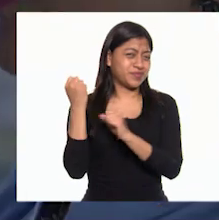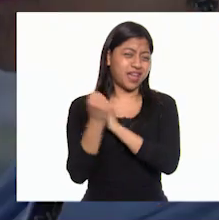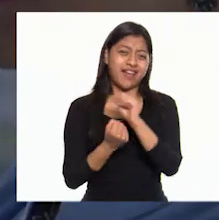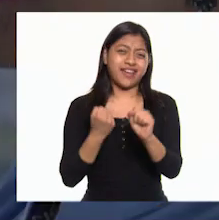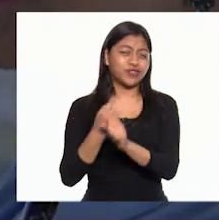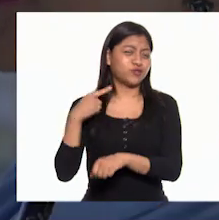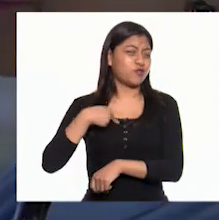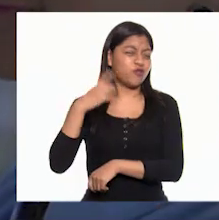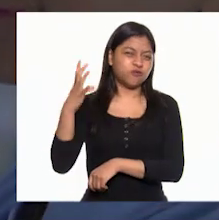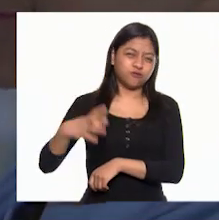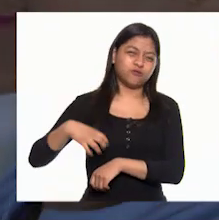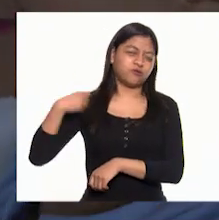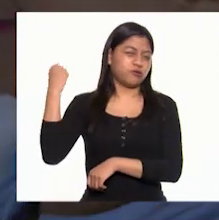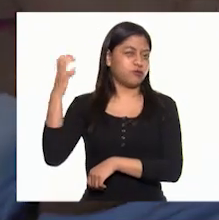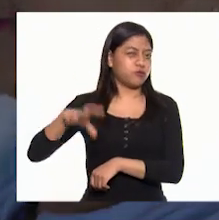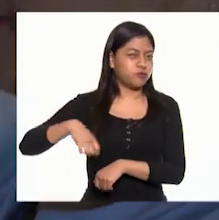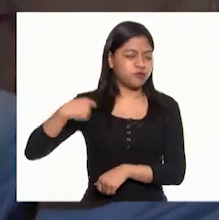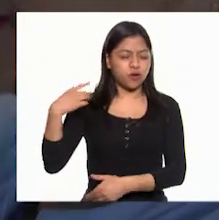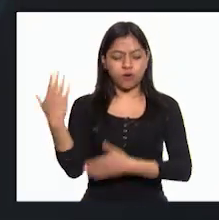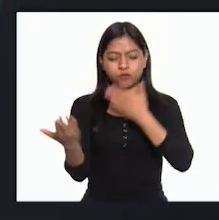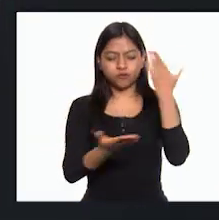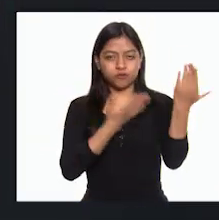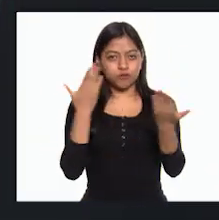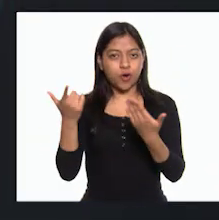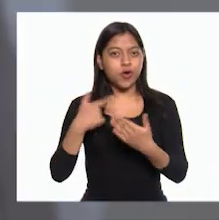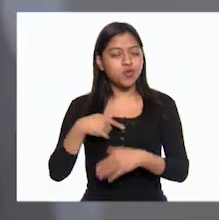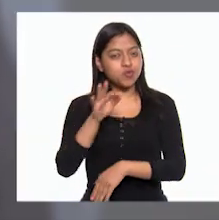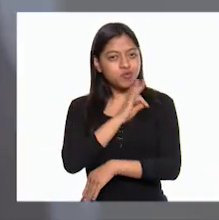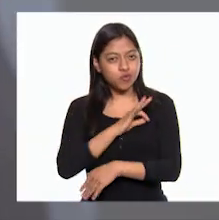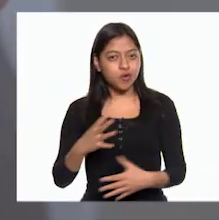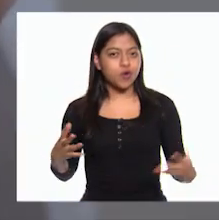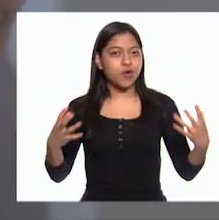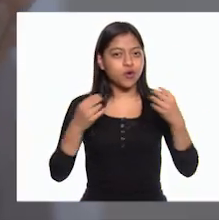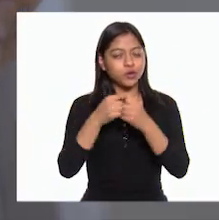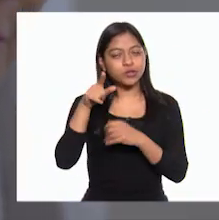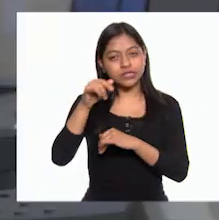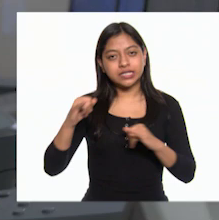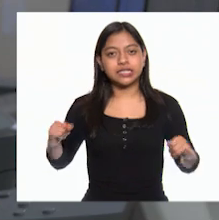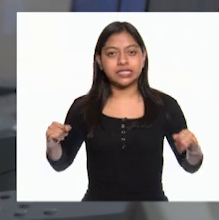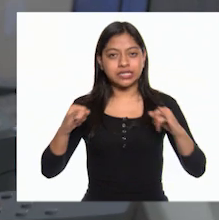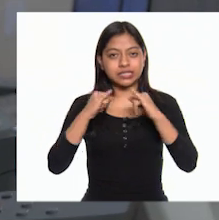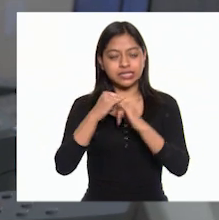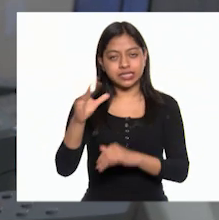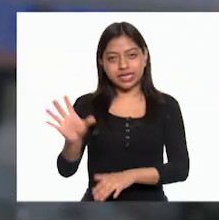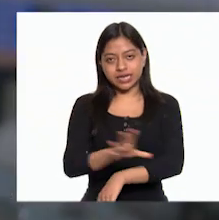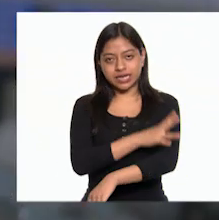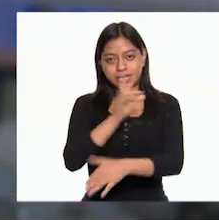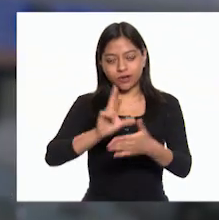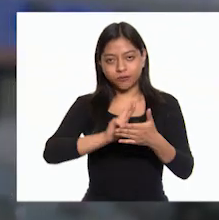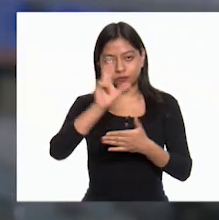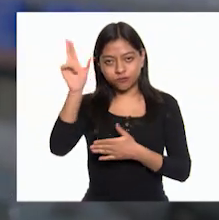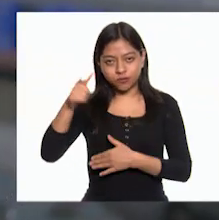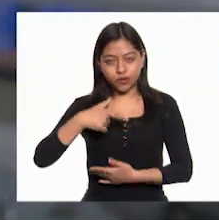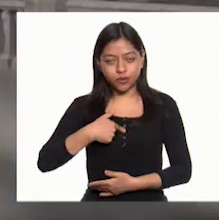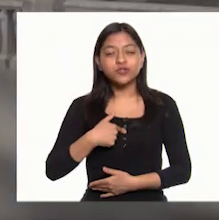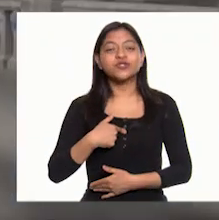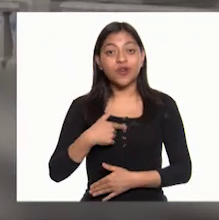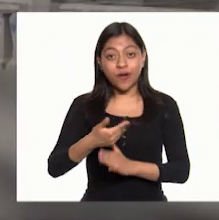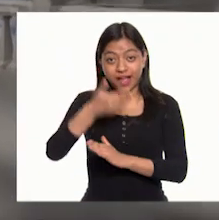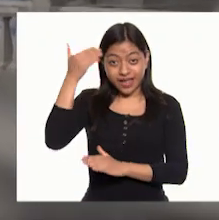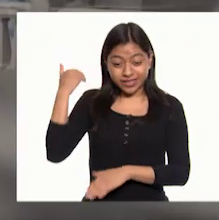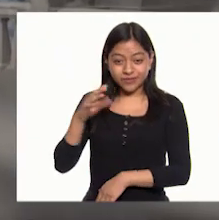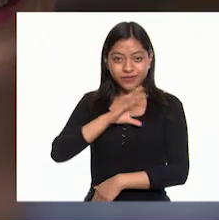años, mi esfuerzo y mi estudio me llevaron a colaborar en el Organismo Internacional de Energía Atómica, convirtiendo mi